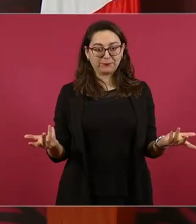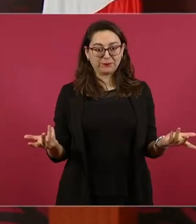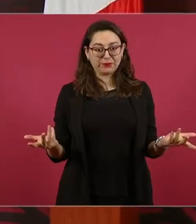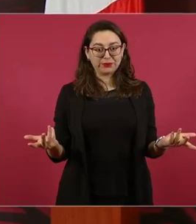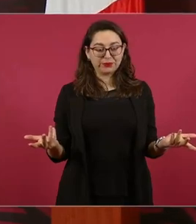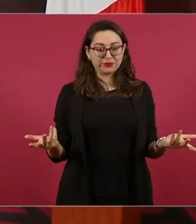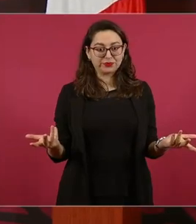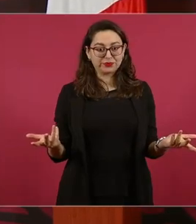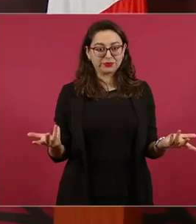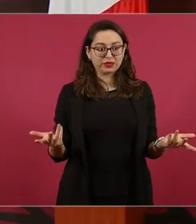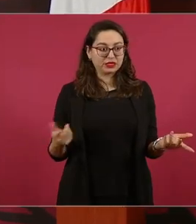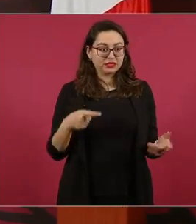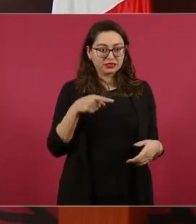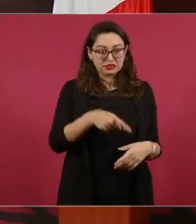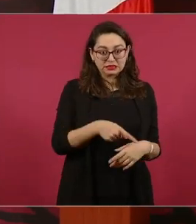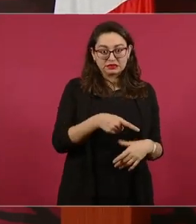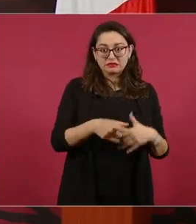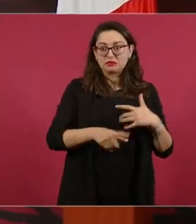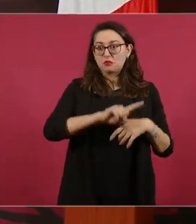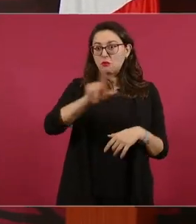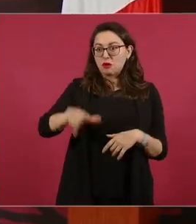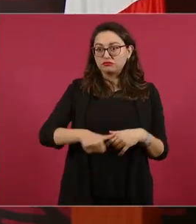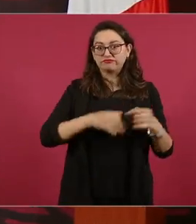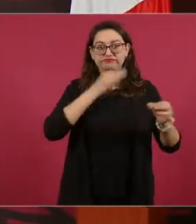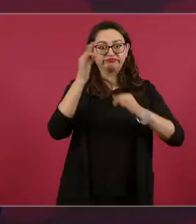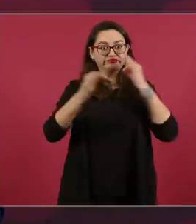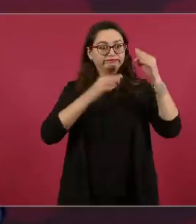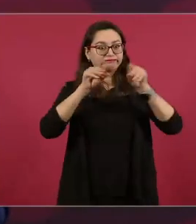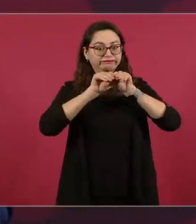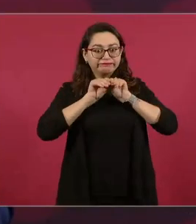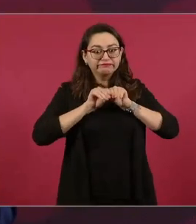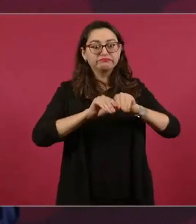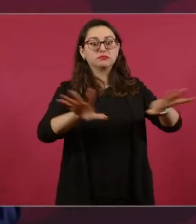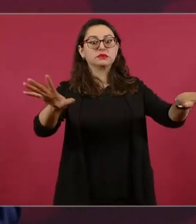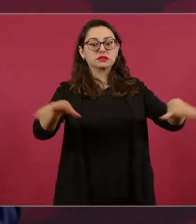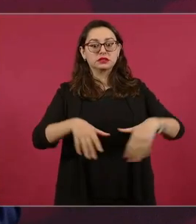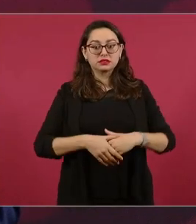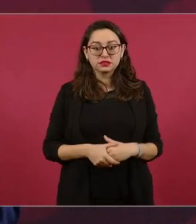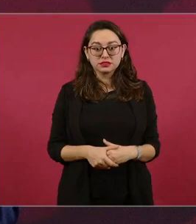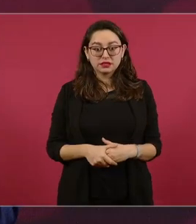se convierte en una gran noticia nacional?